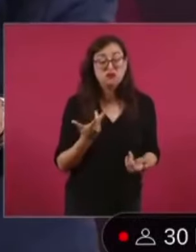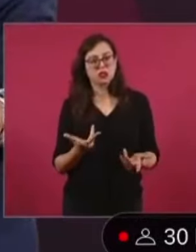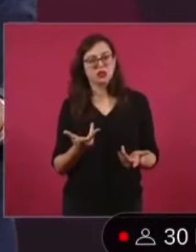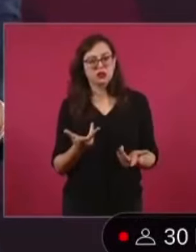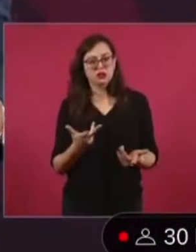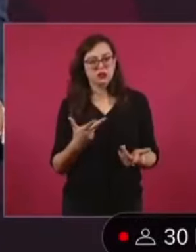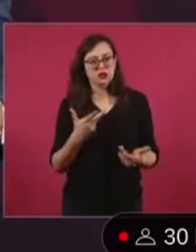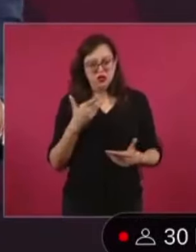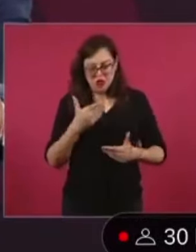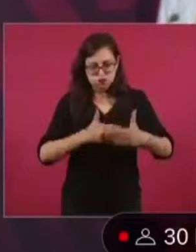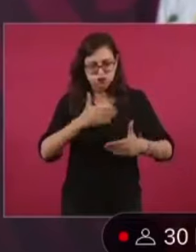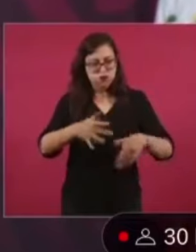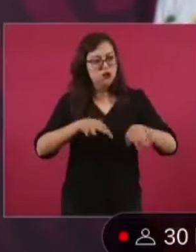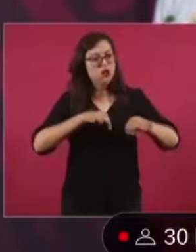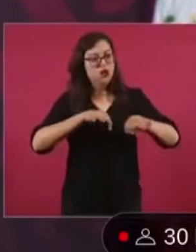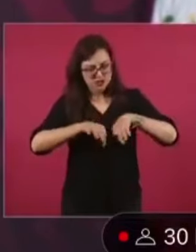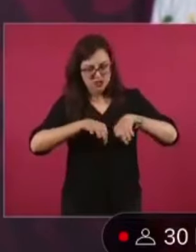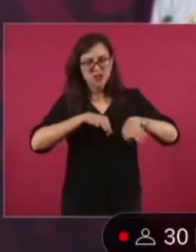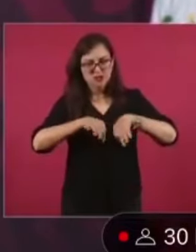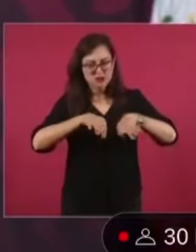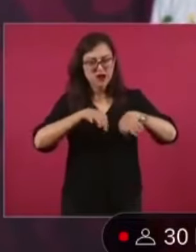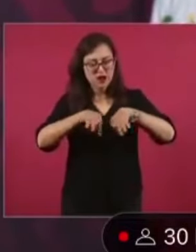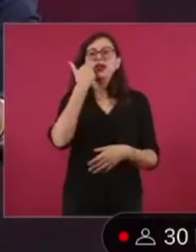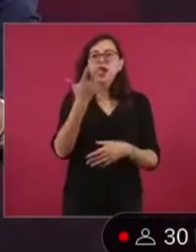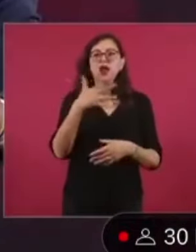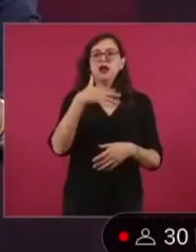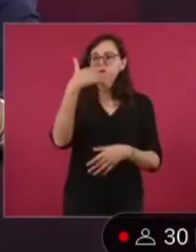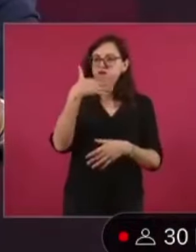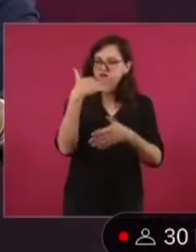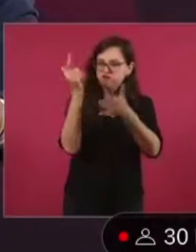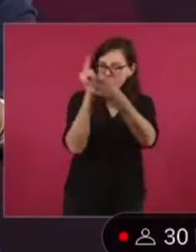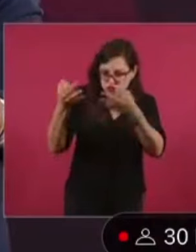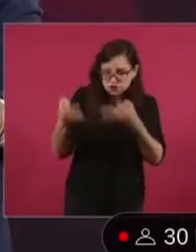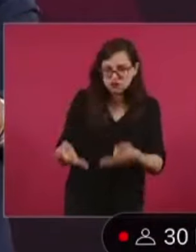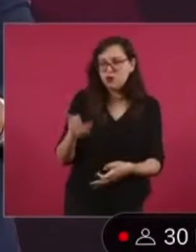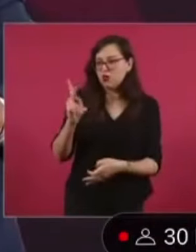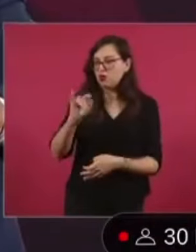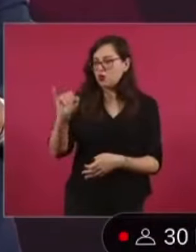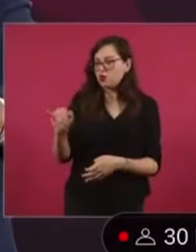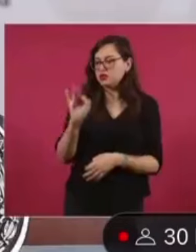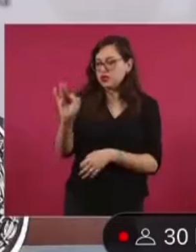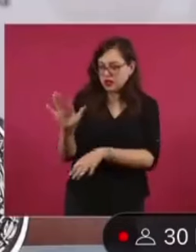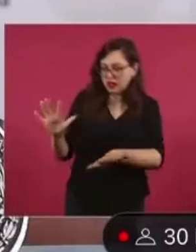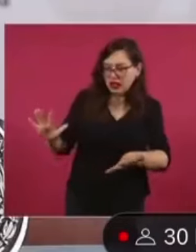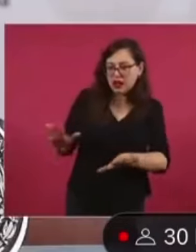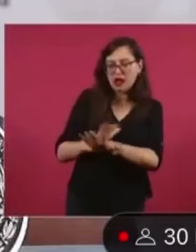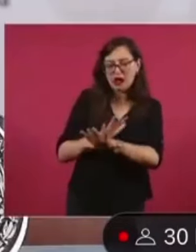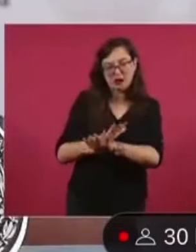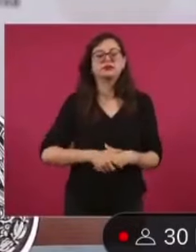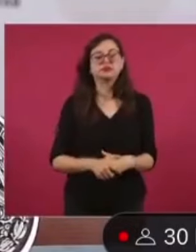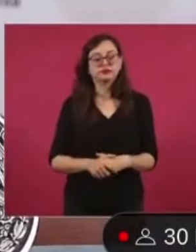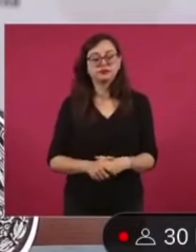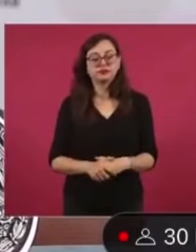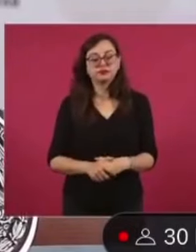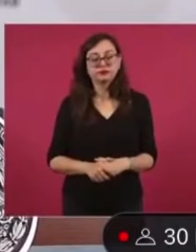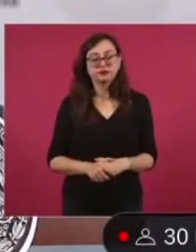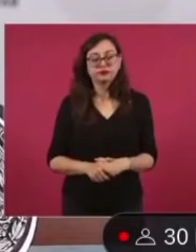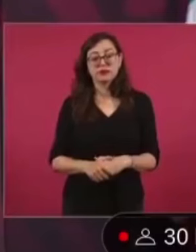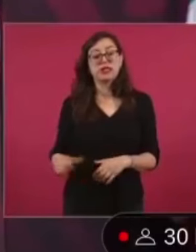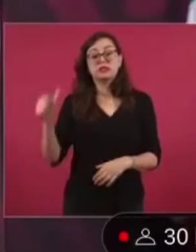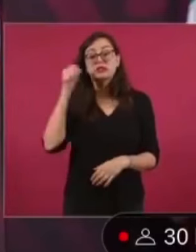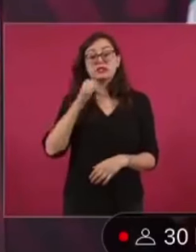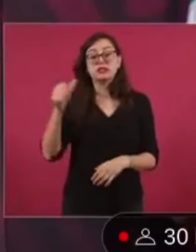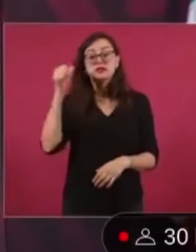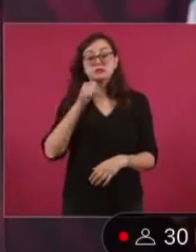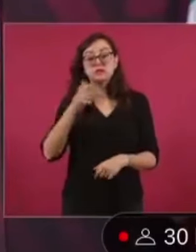están buscando limpiar de corrupción el Poder Judicial. Que no se olvide de lo que se trata,